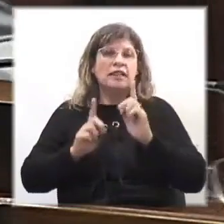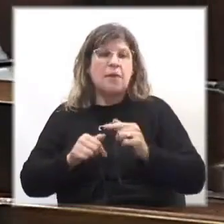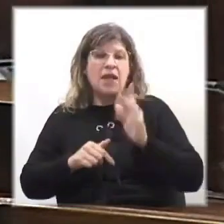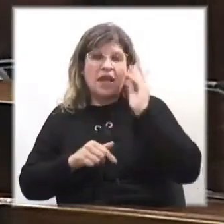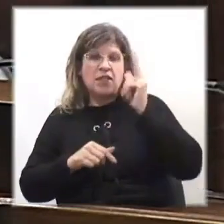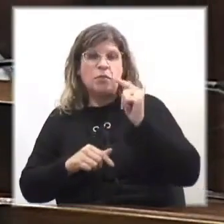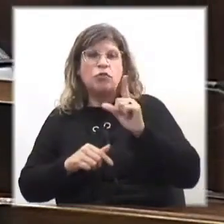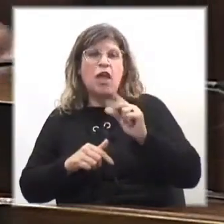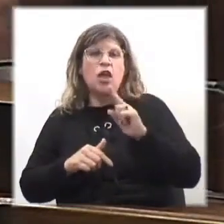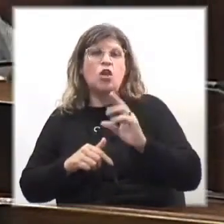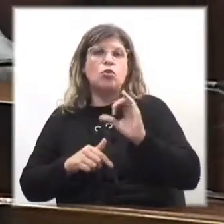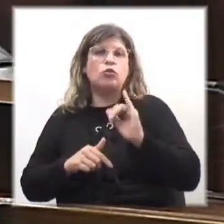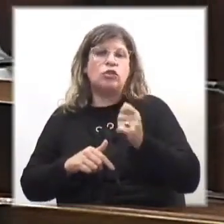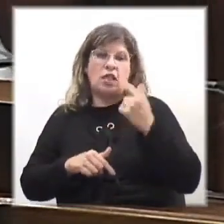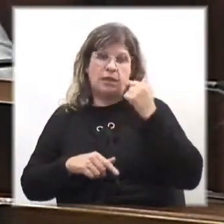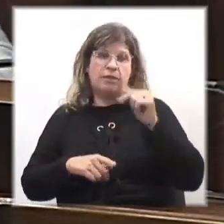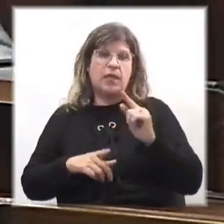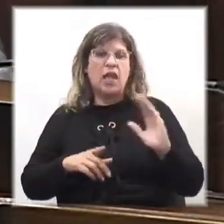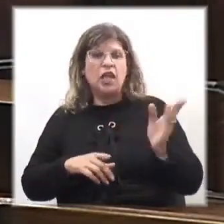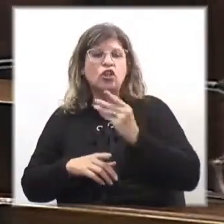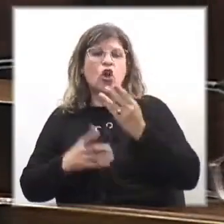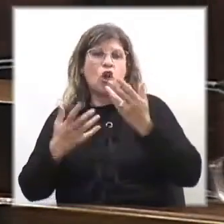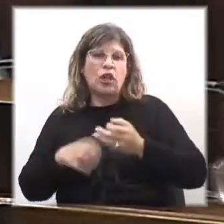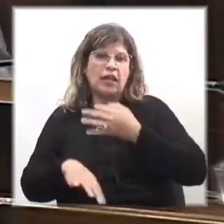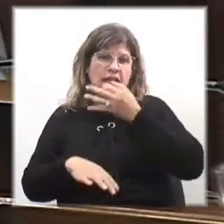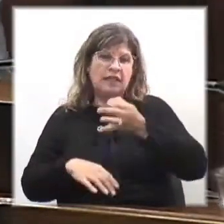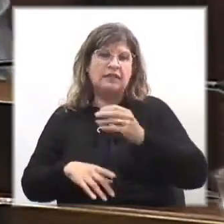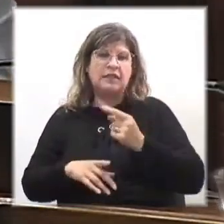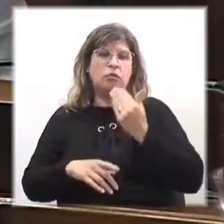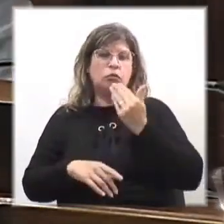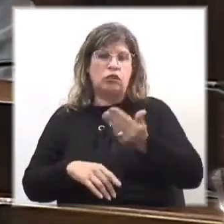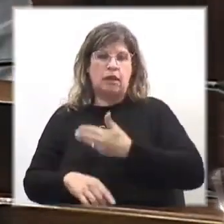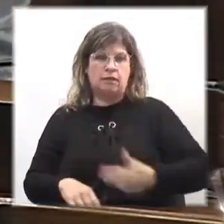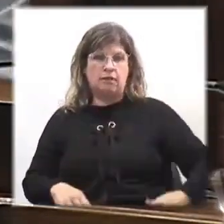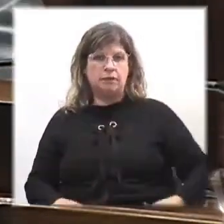Lucía echeverri era todo lo que quería decir señor presidente Muchas gracias